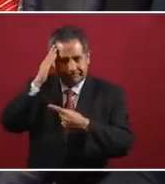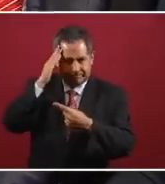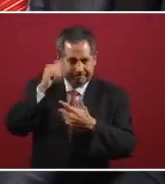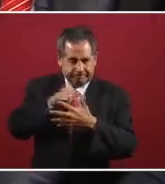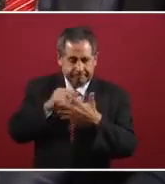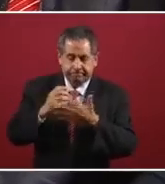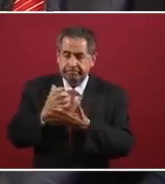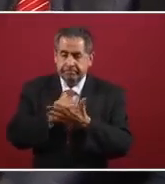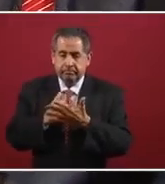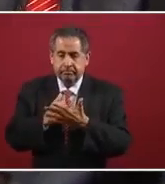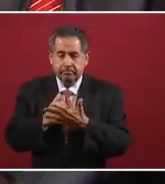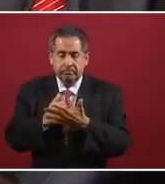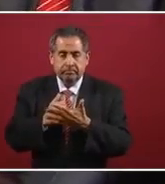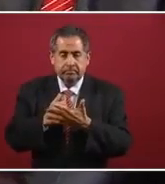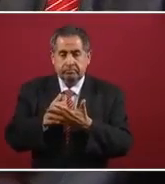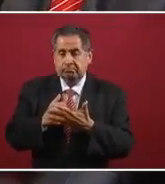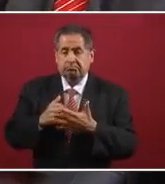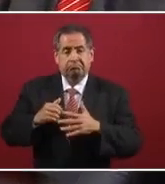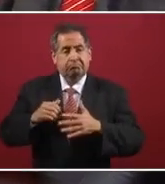Y en este caso